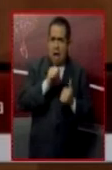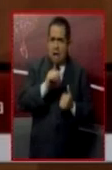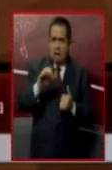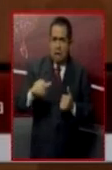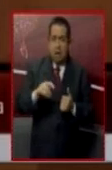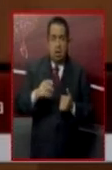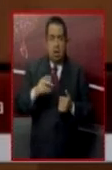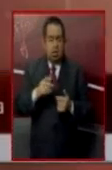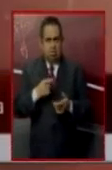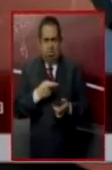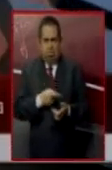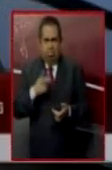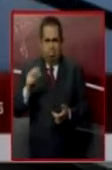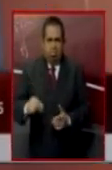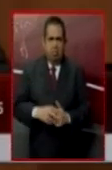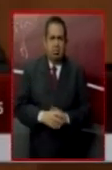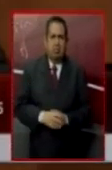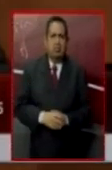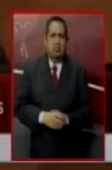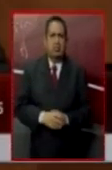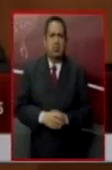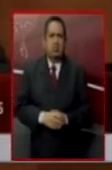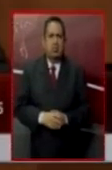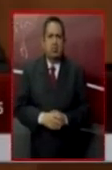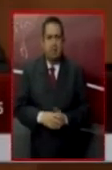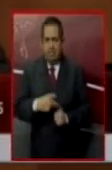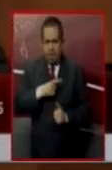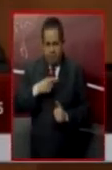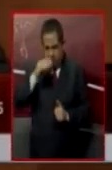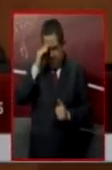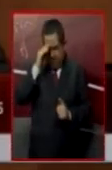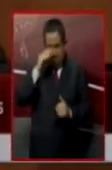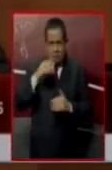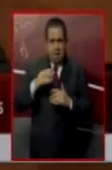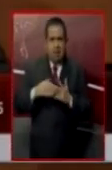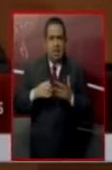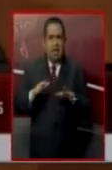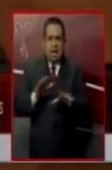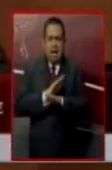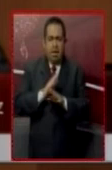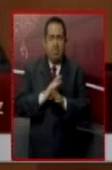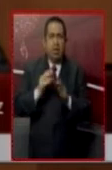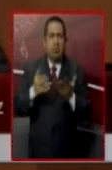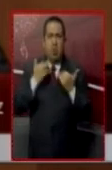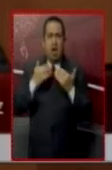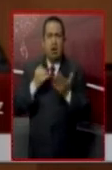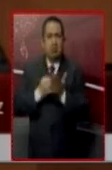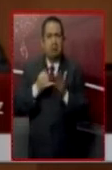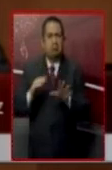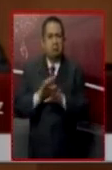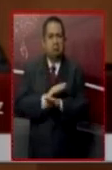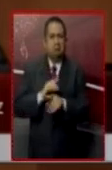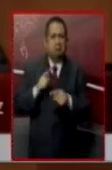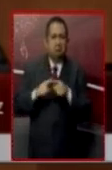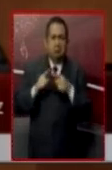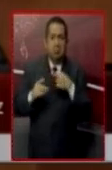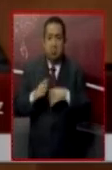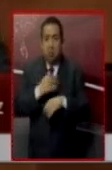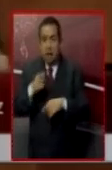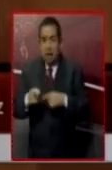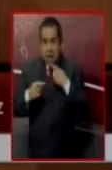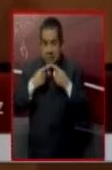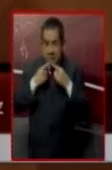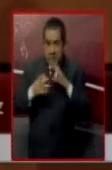sin fines de lucro. Tenemos que dejar de intentar mejoras en un sistema fiscal inexistente, porque lo que